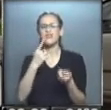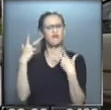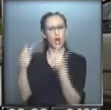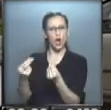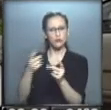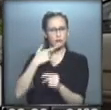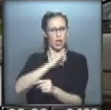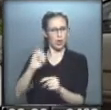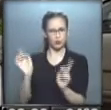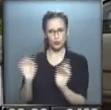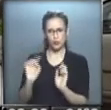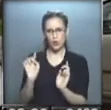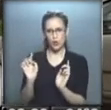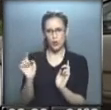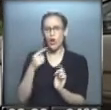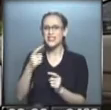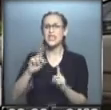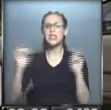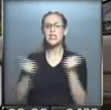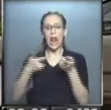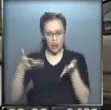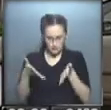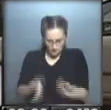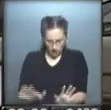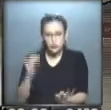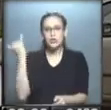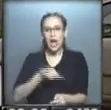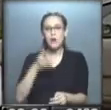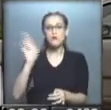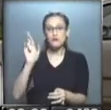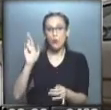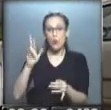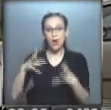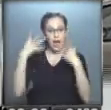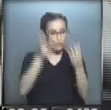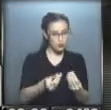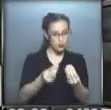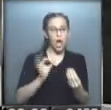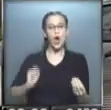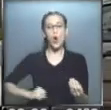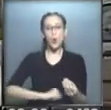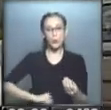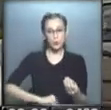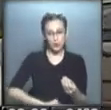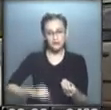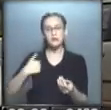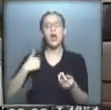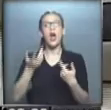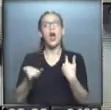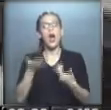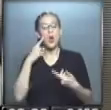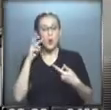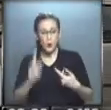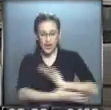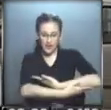la denuncia porque dijo: en la sala de parto se encontraban la partera, el obstetra y la neonatóloga, quien revisó al niño recién